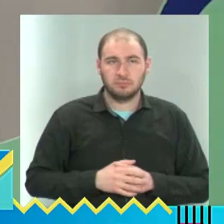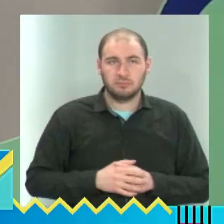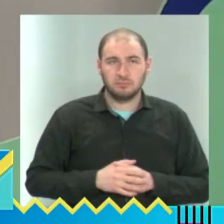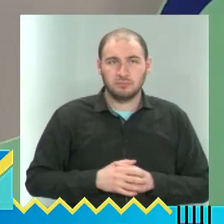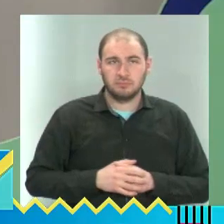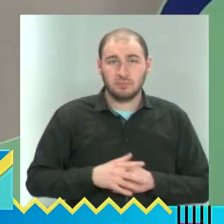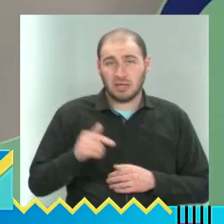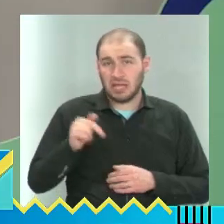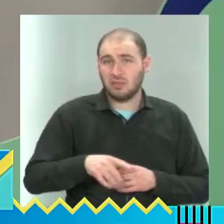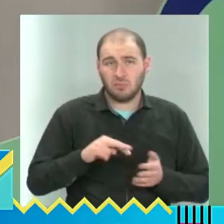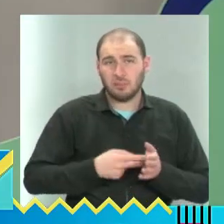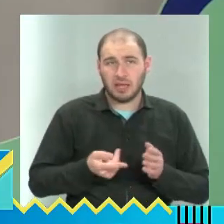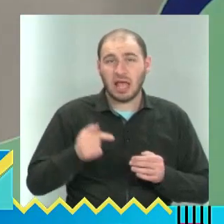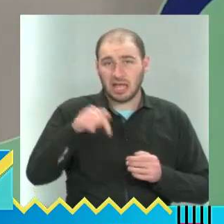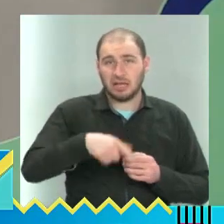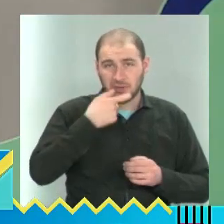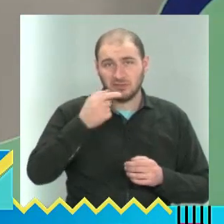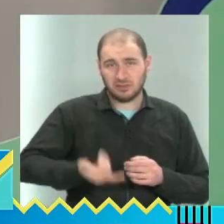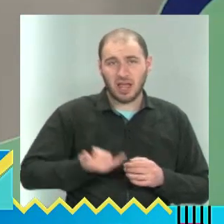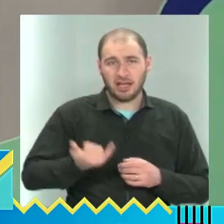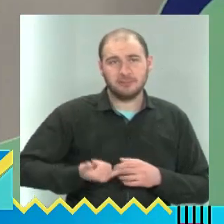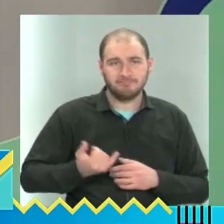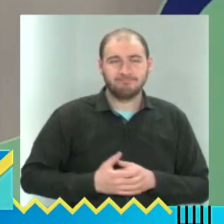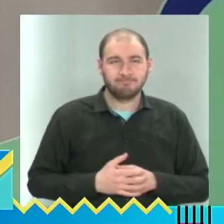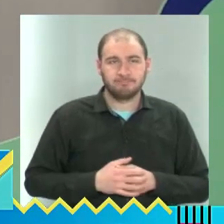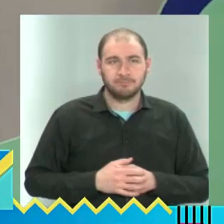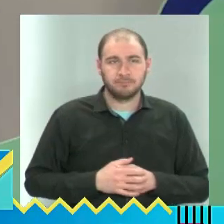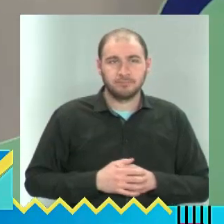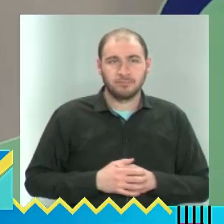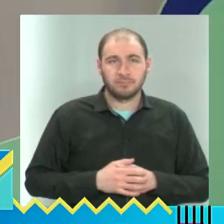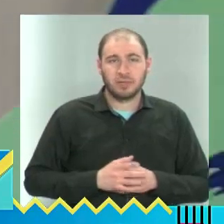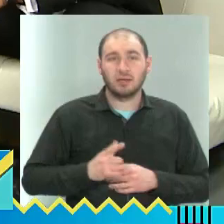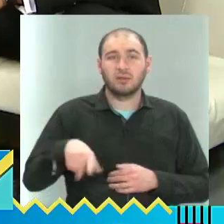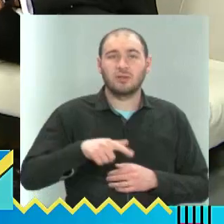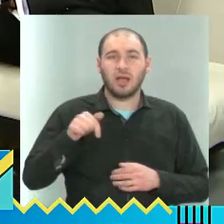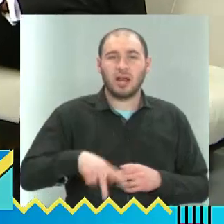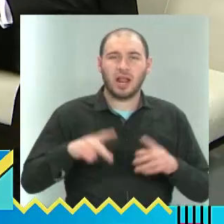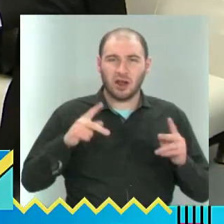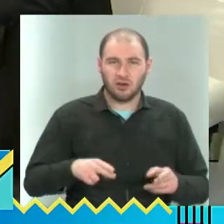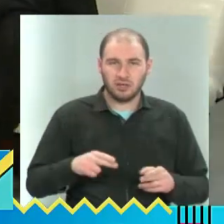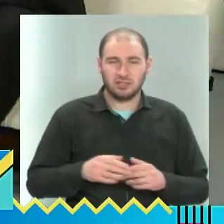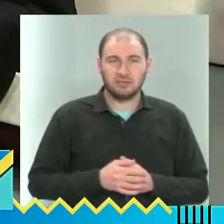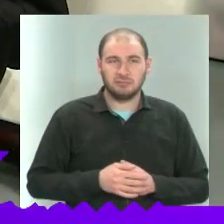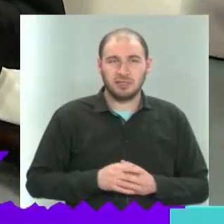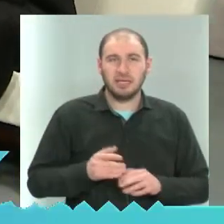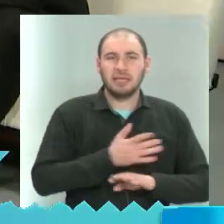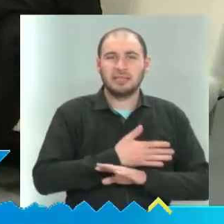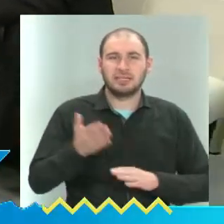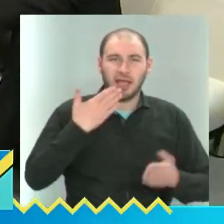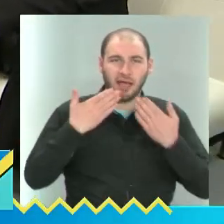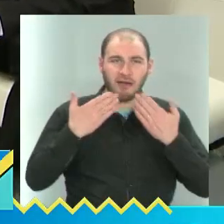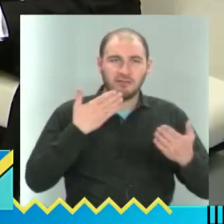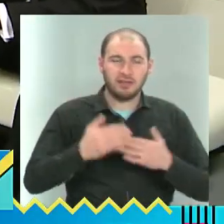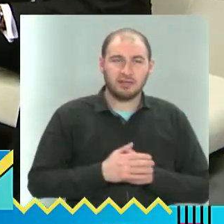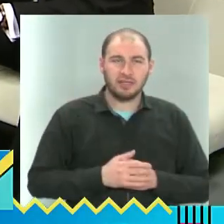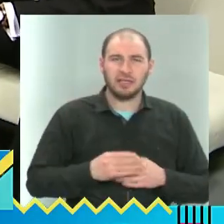Entonces, esto sucede, digamos. Aquí en Mendoza pasa. Bien. Bueno, nos vamos a ir a un corte, vamos a continuar hablando